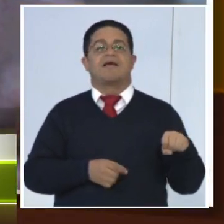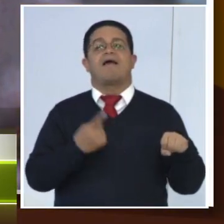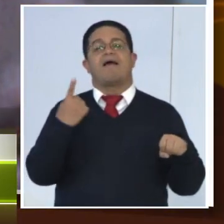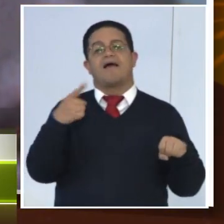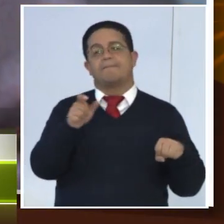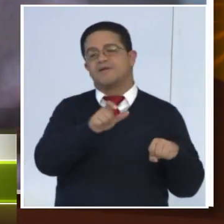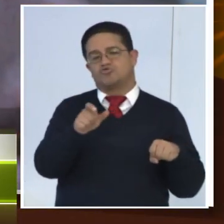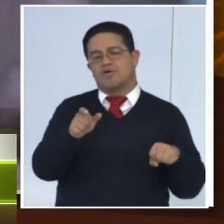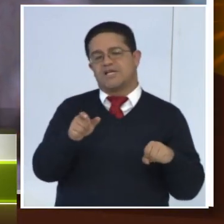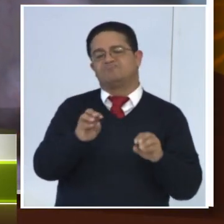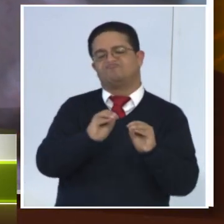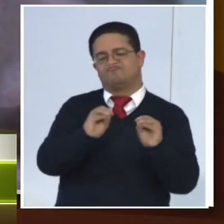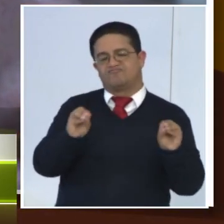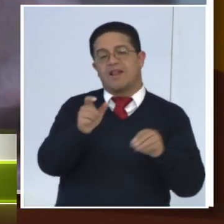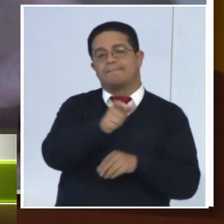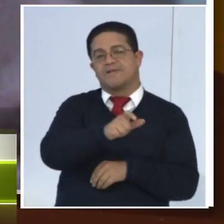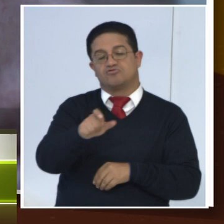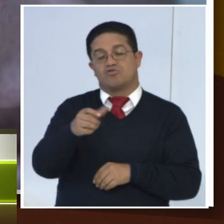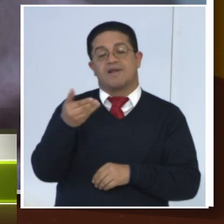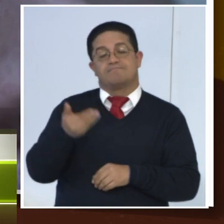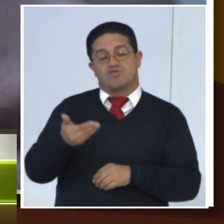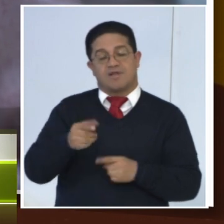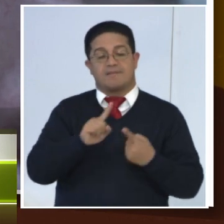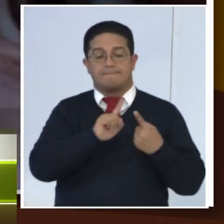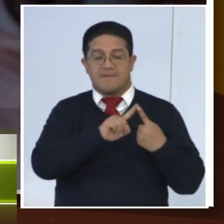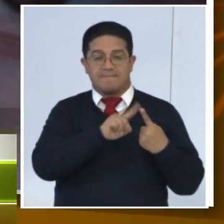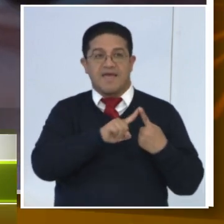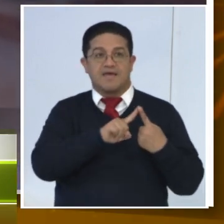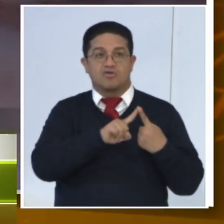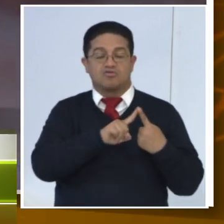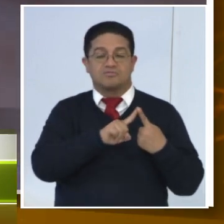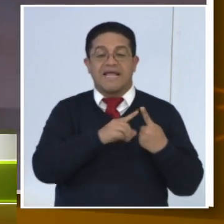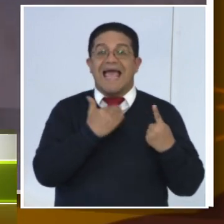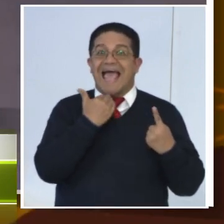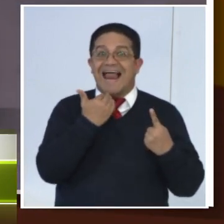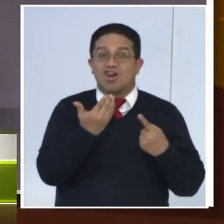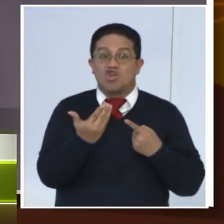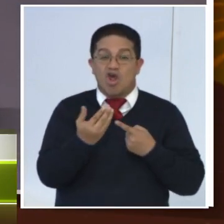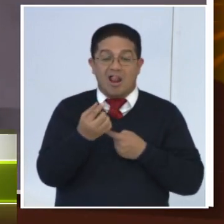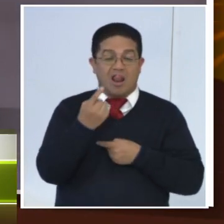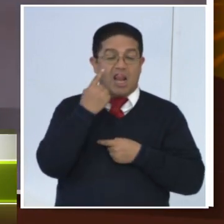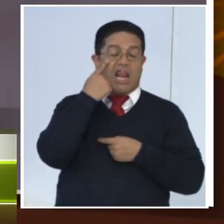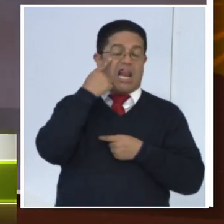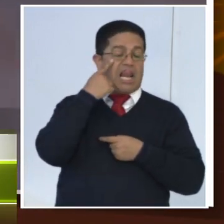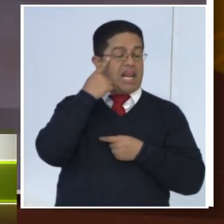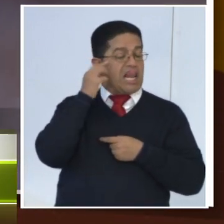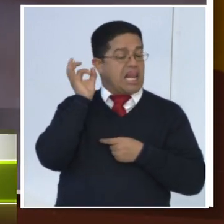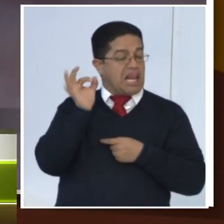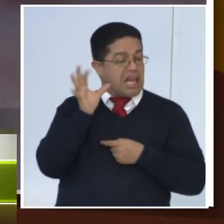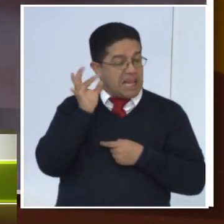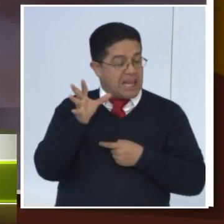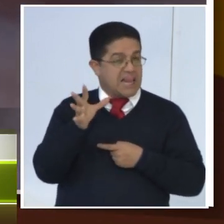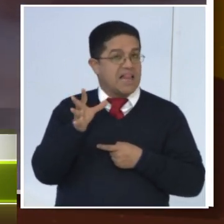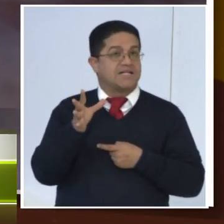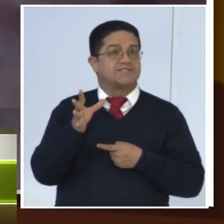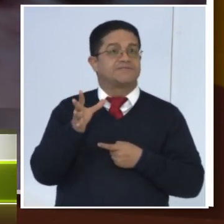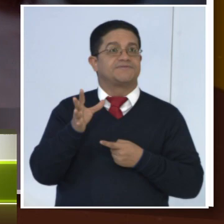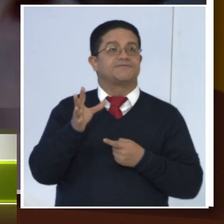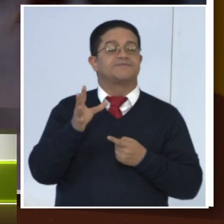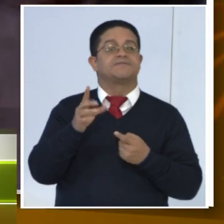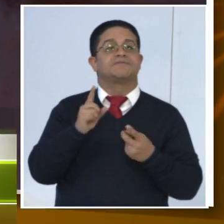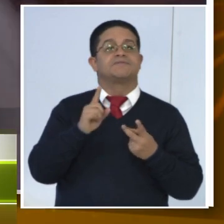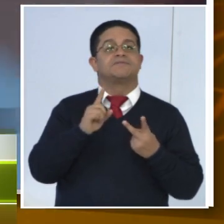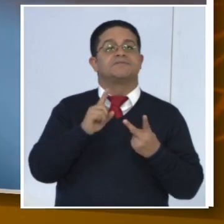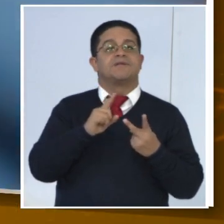recuerda a los pacientes. Muy importante, primero, cuando te caiga algo en los ojos, algo que se supone que no va a perforar, no va a penetrar en el globo